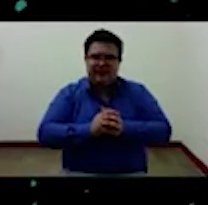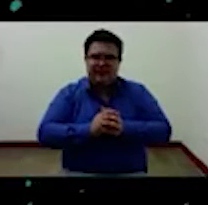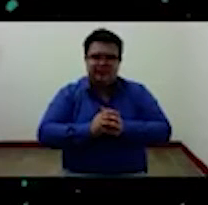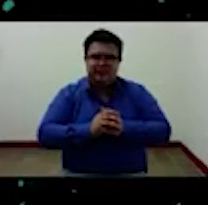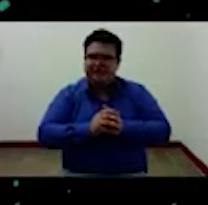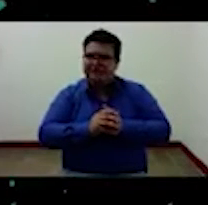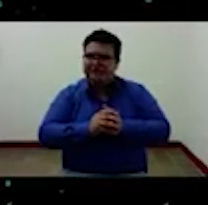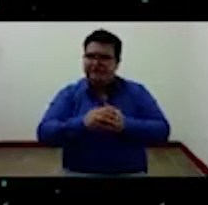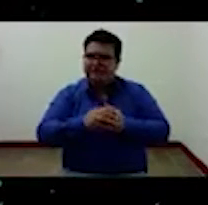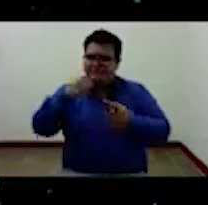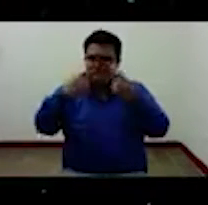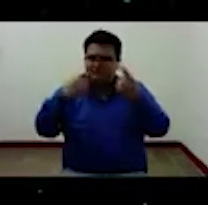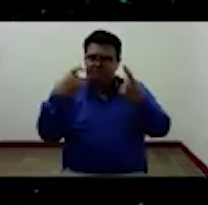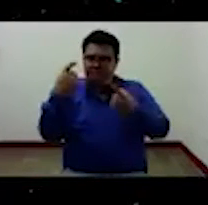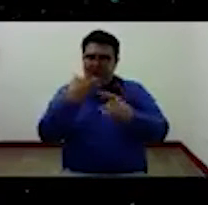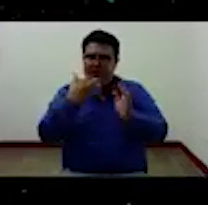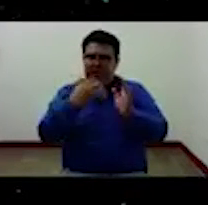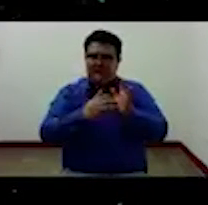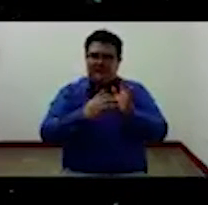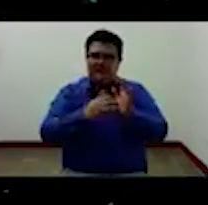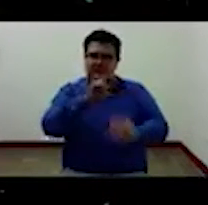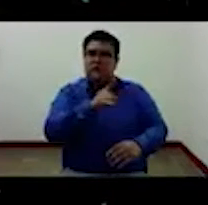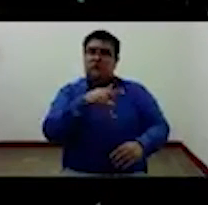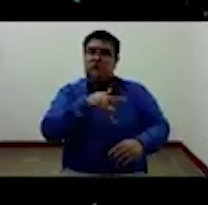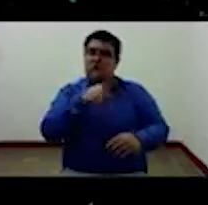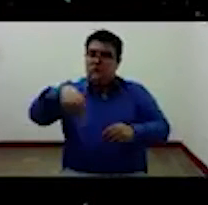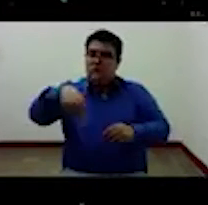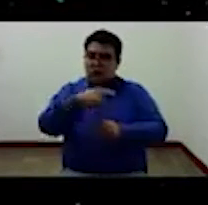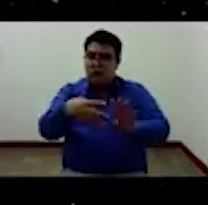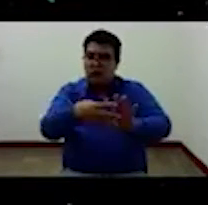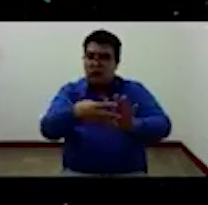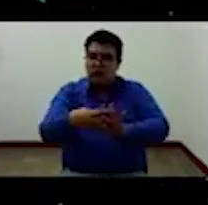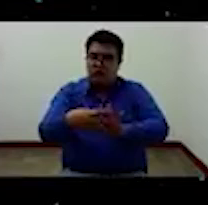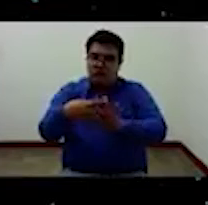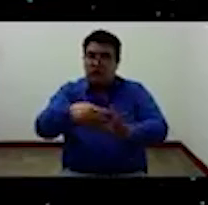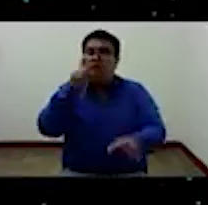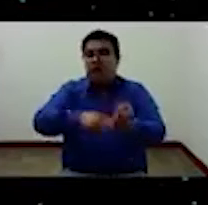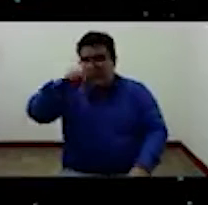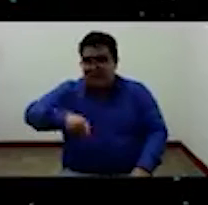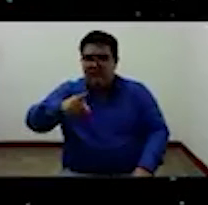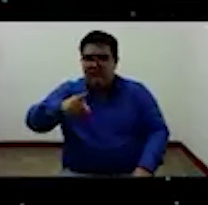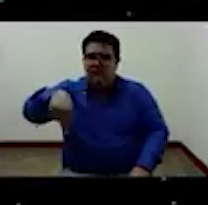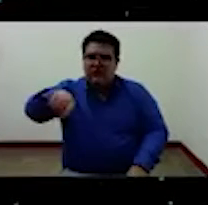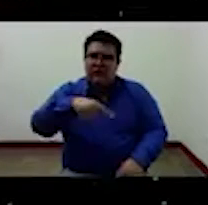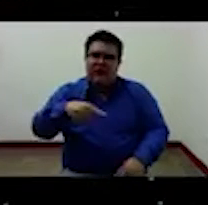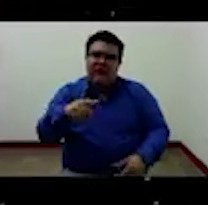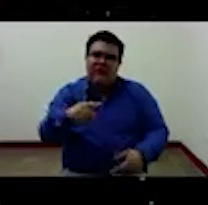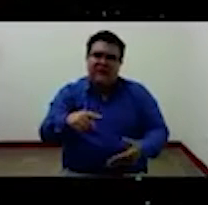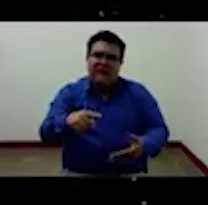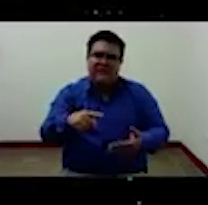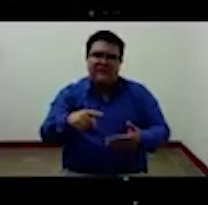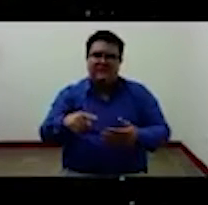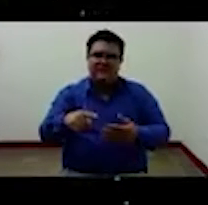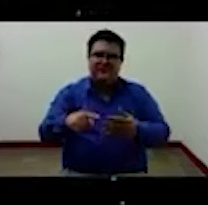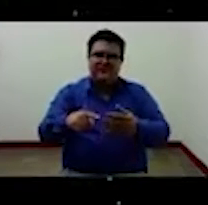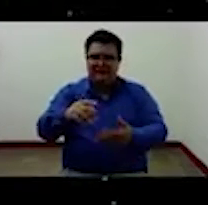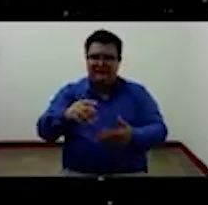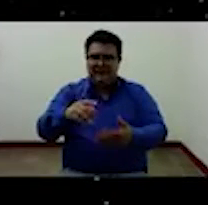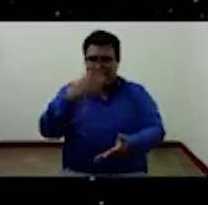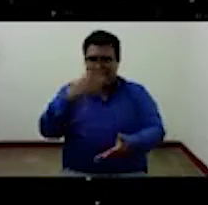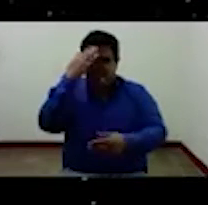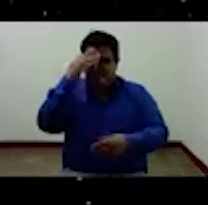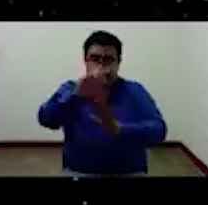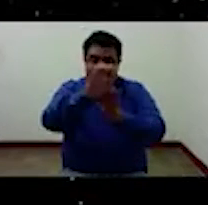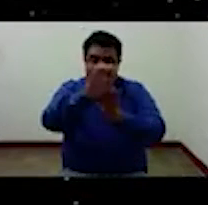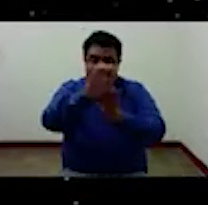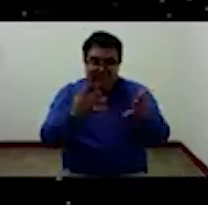Les recordamos que es obligatorio registrar su participación si desean obtener el certificado de asistencia en este